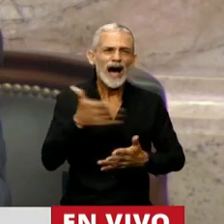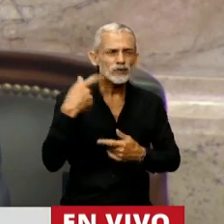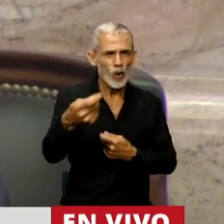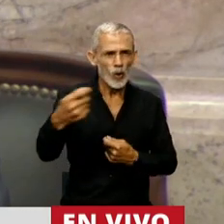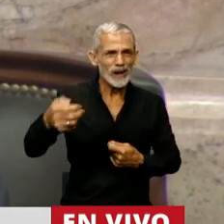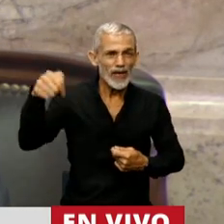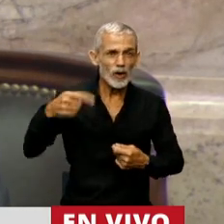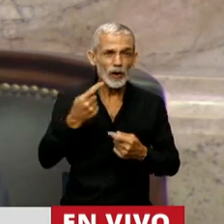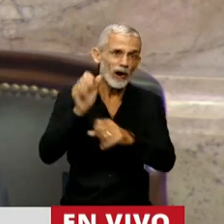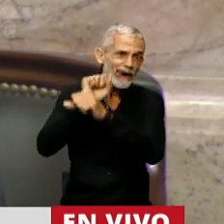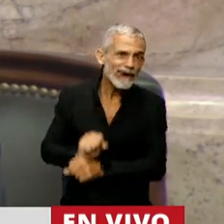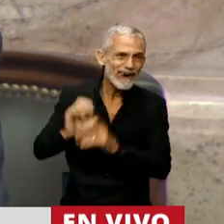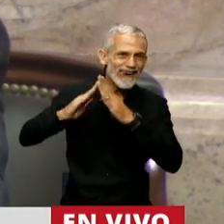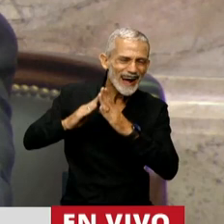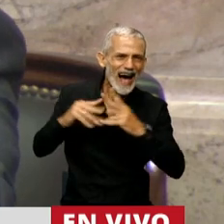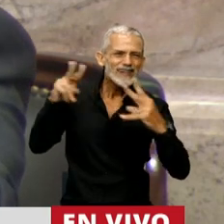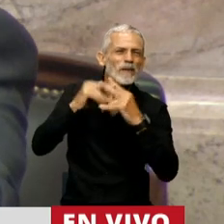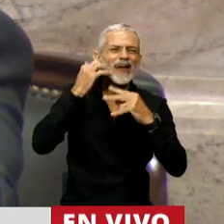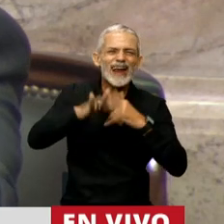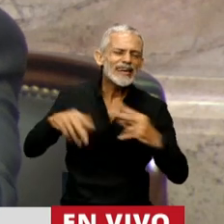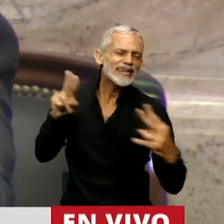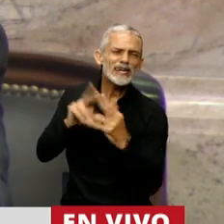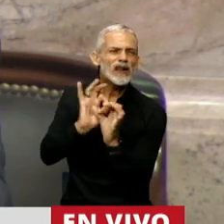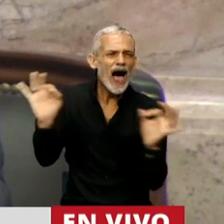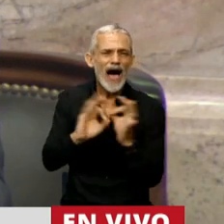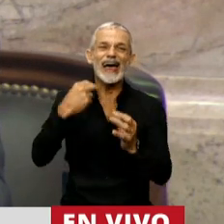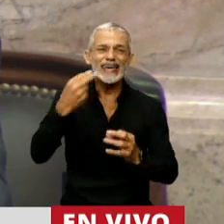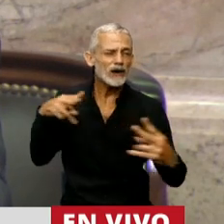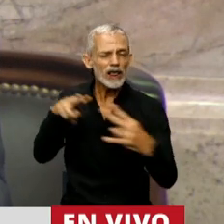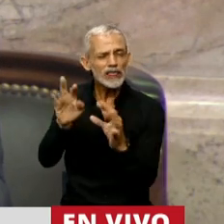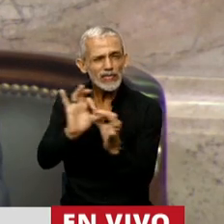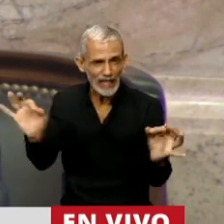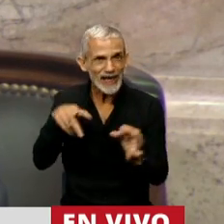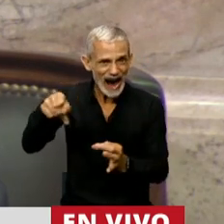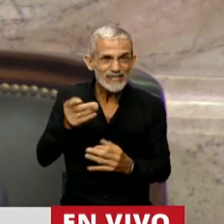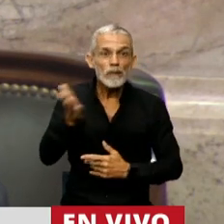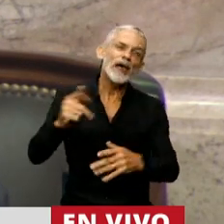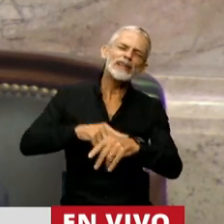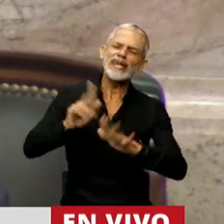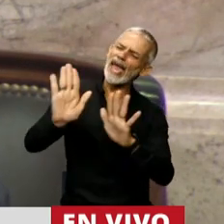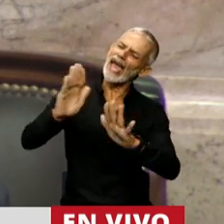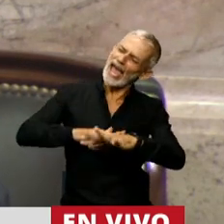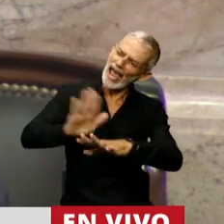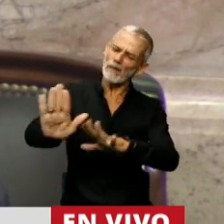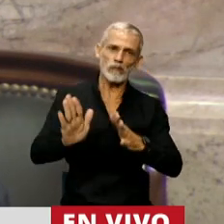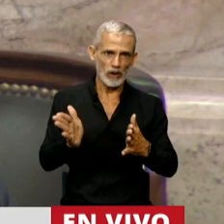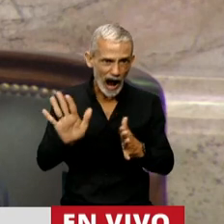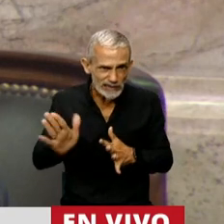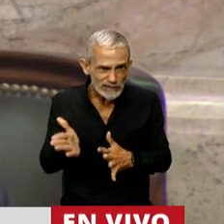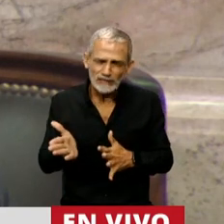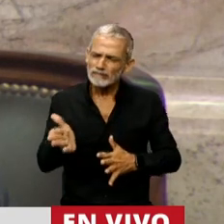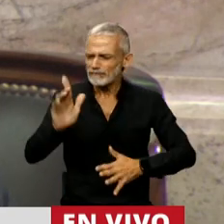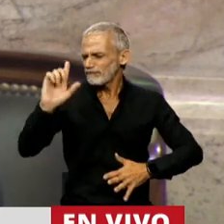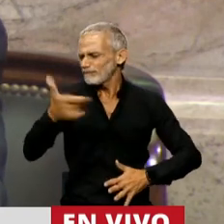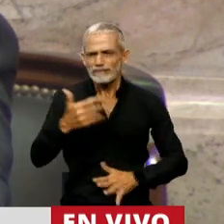que hoy están encerrados, que no pueden ver a sus nietos, que no pueden ver a sus hijos. A eso le piden tiempo. Yo no puedo creer